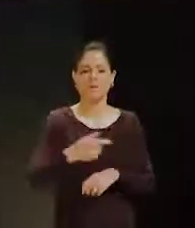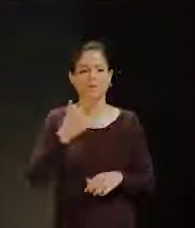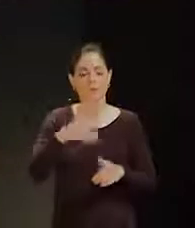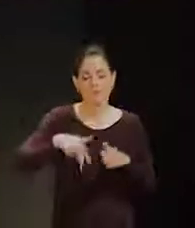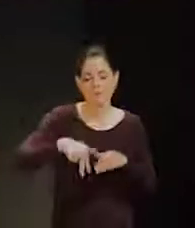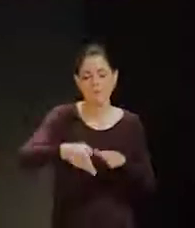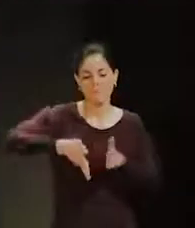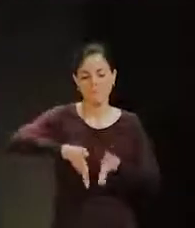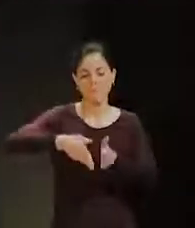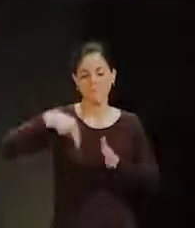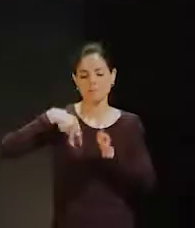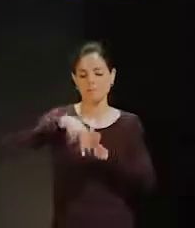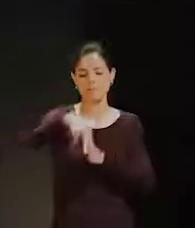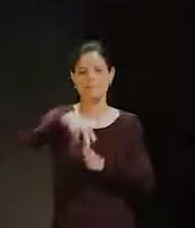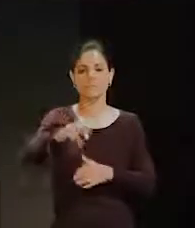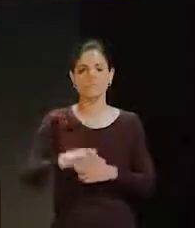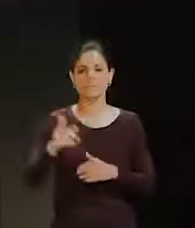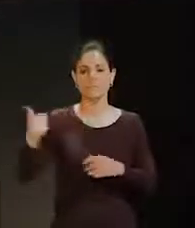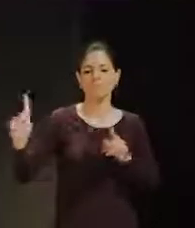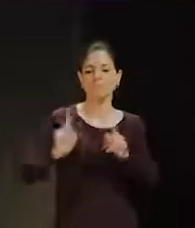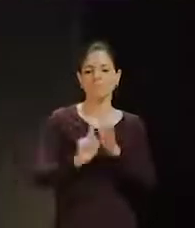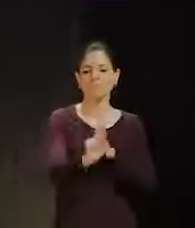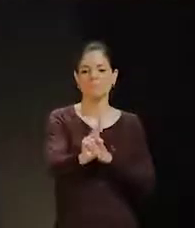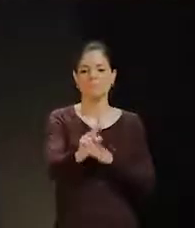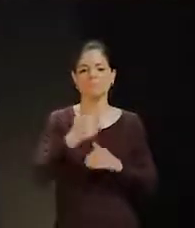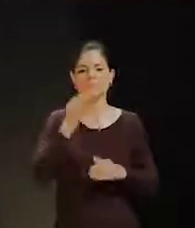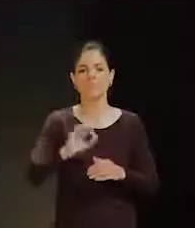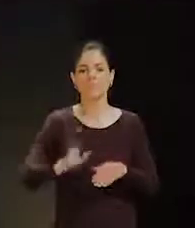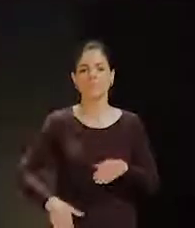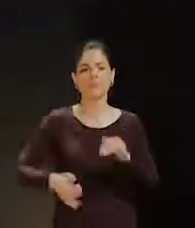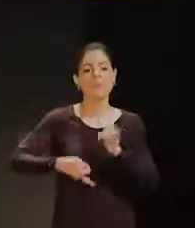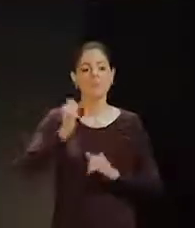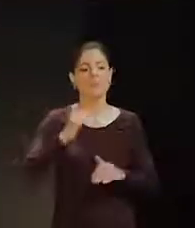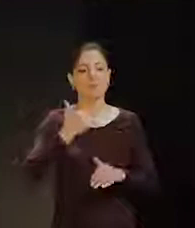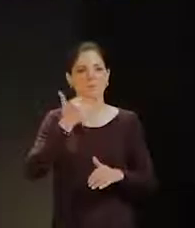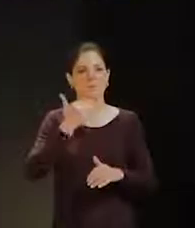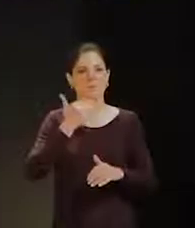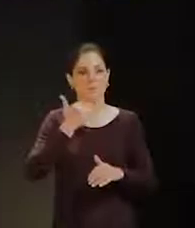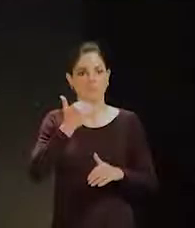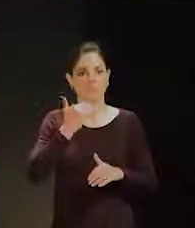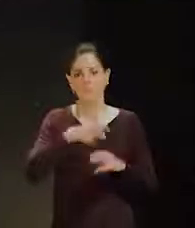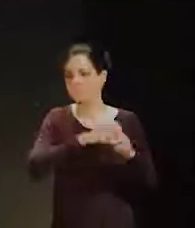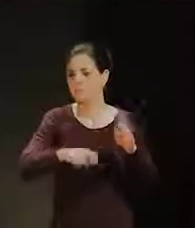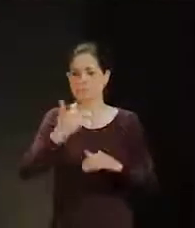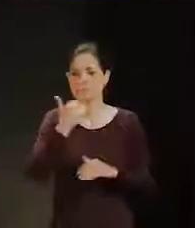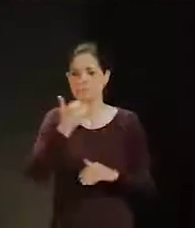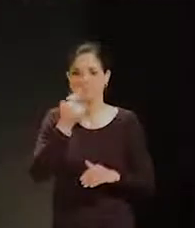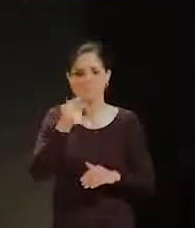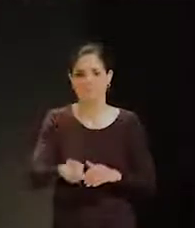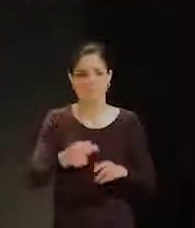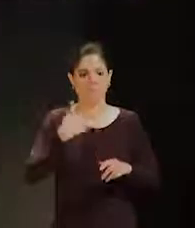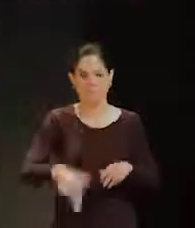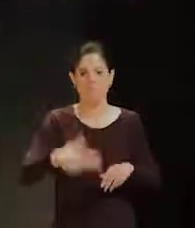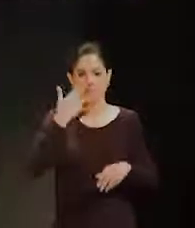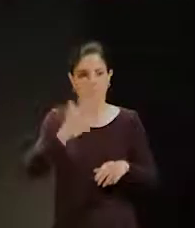otro pasillo, lo besó conmigo y después lo besó con la pierna y me mojó la vez, se cayó y me mojó de fractura